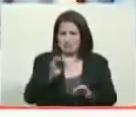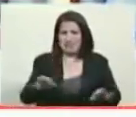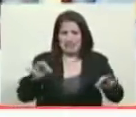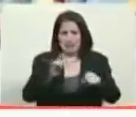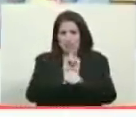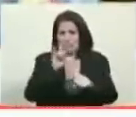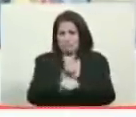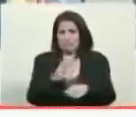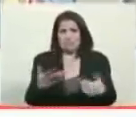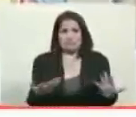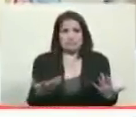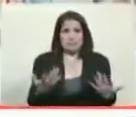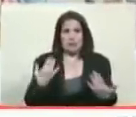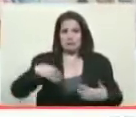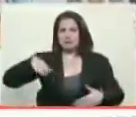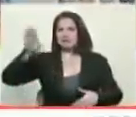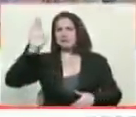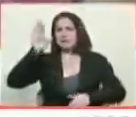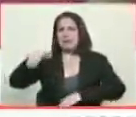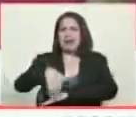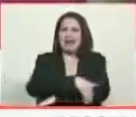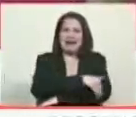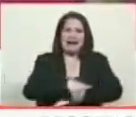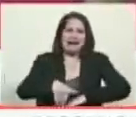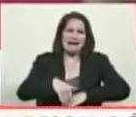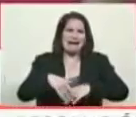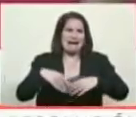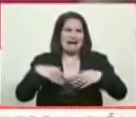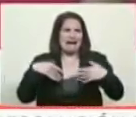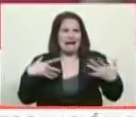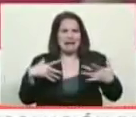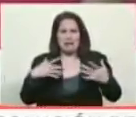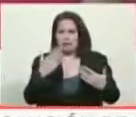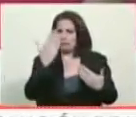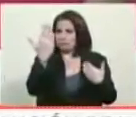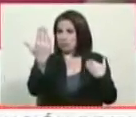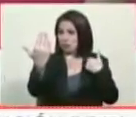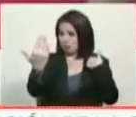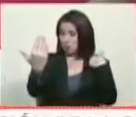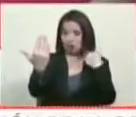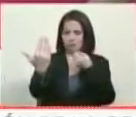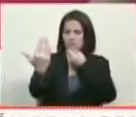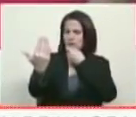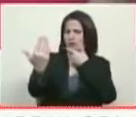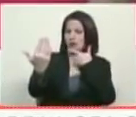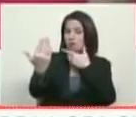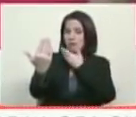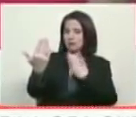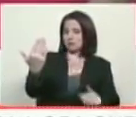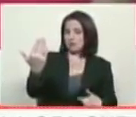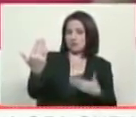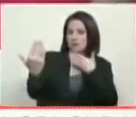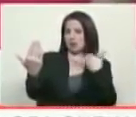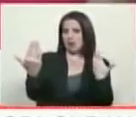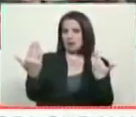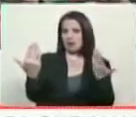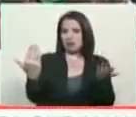Este no. Este se juramentó, se autojuramentó él, se puso un espejito y dijo, yo sí soy bonito, vale.